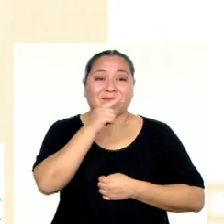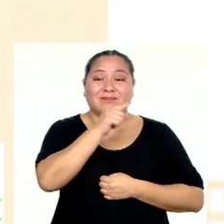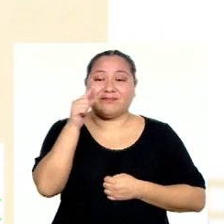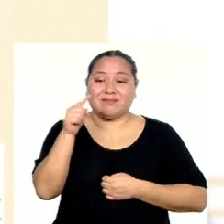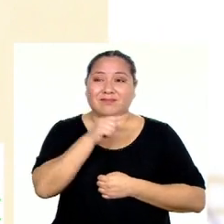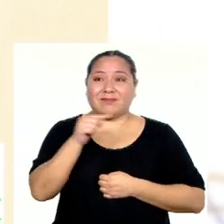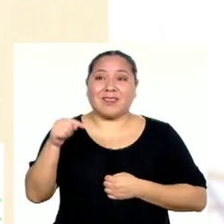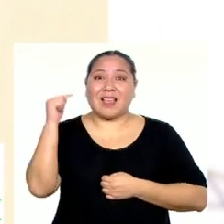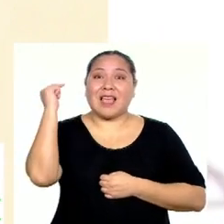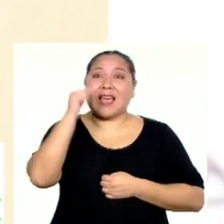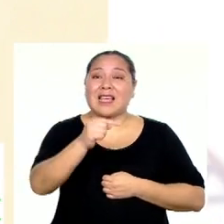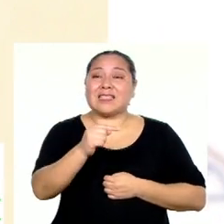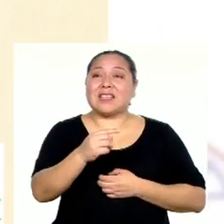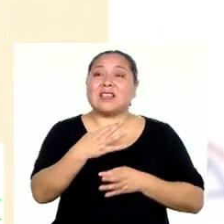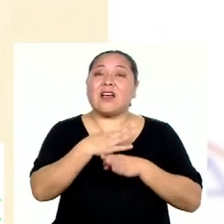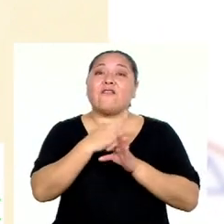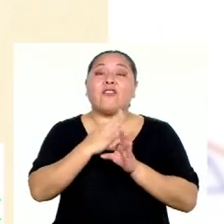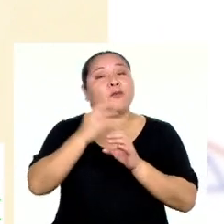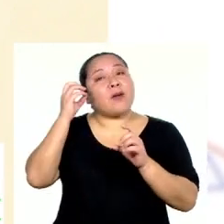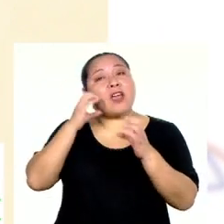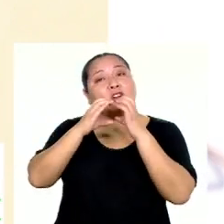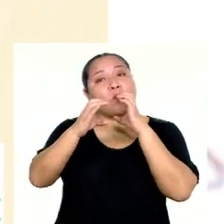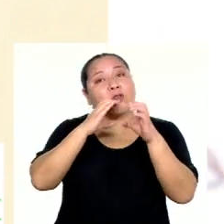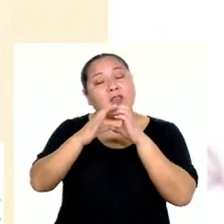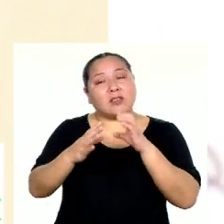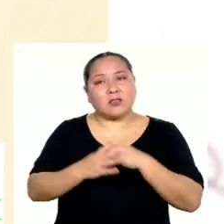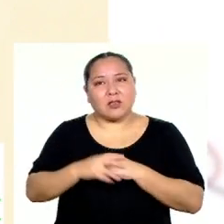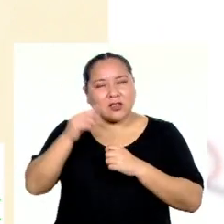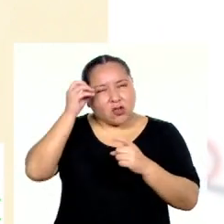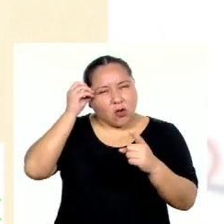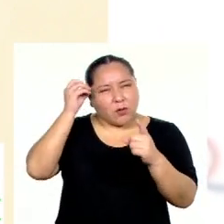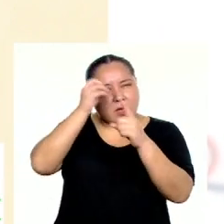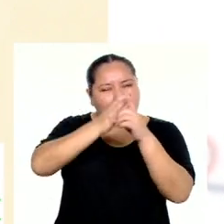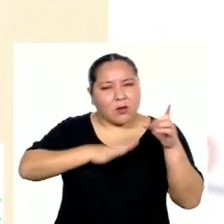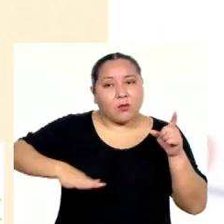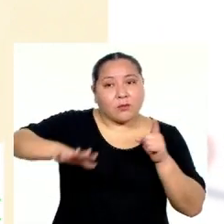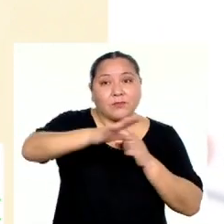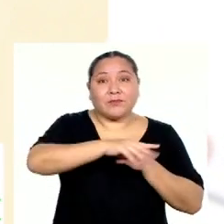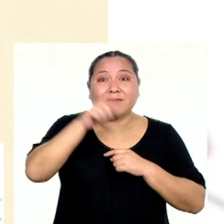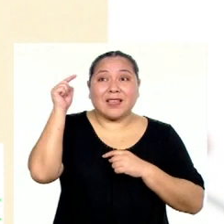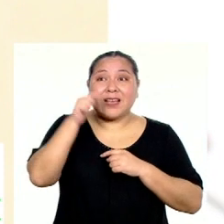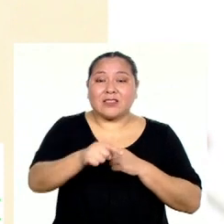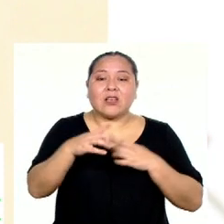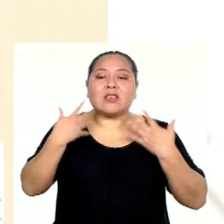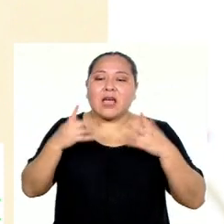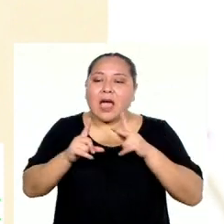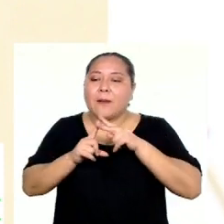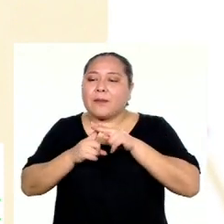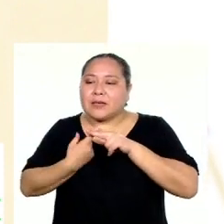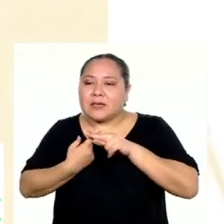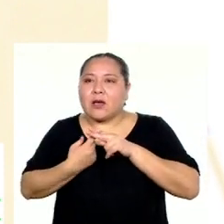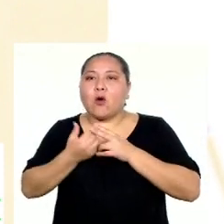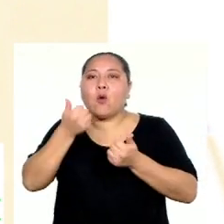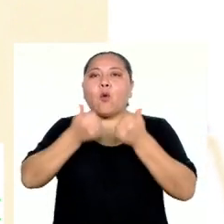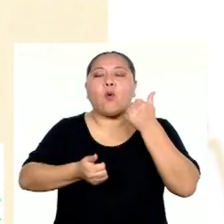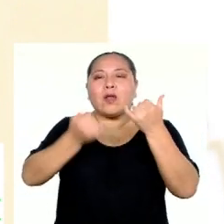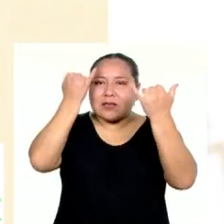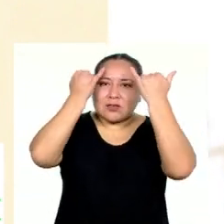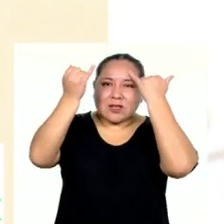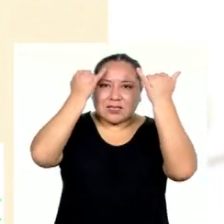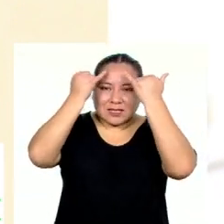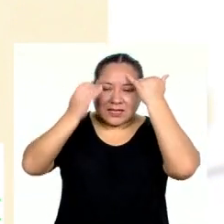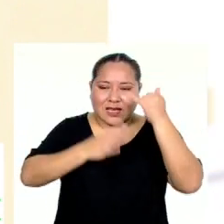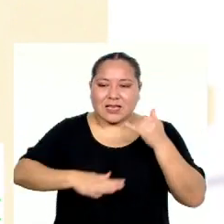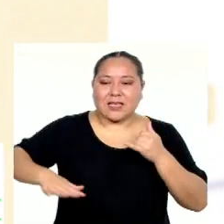es nuestra situación comunicativa. Con esto en mente podemos pasar a determinar las ideas generales